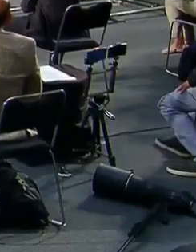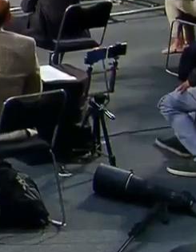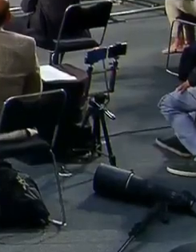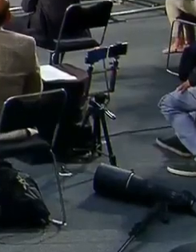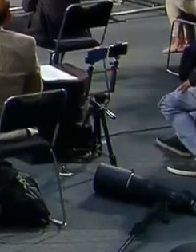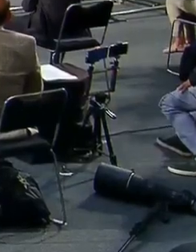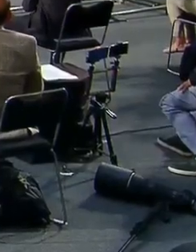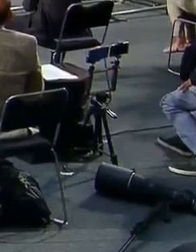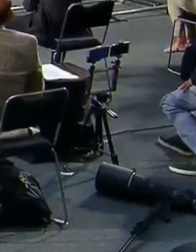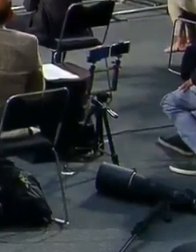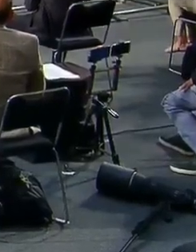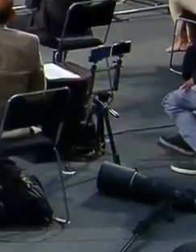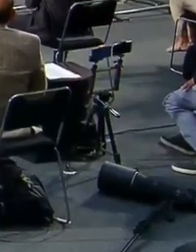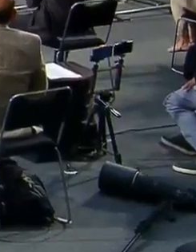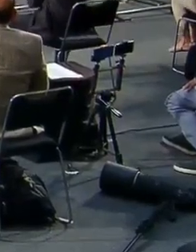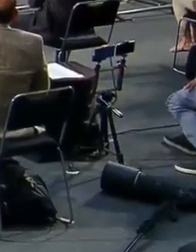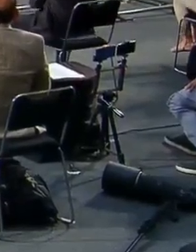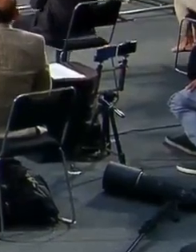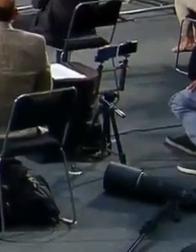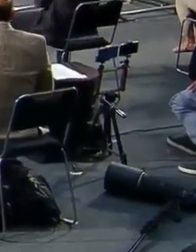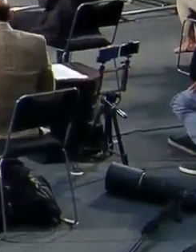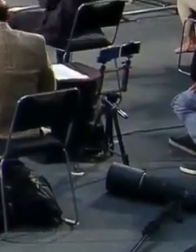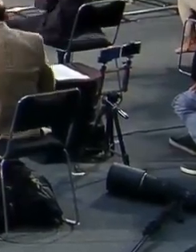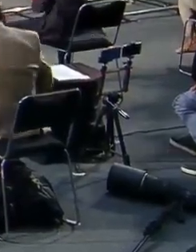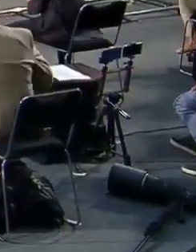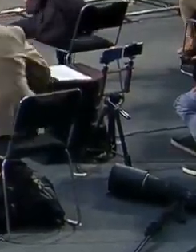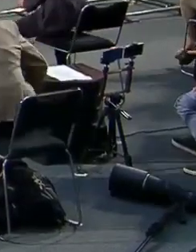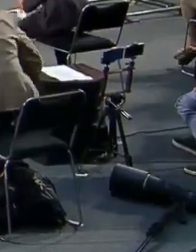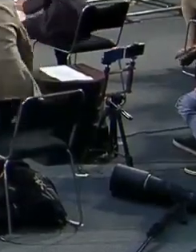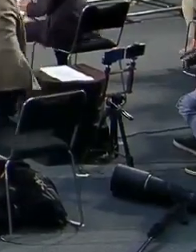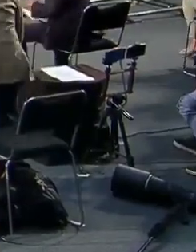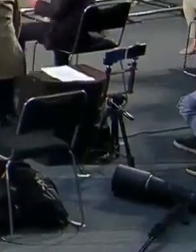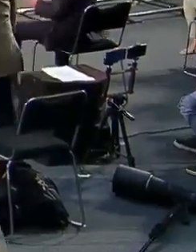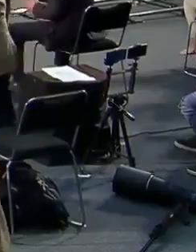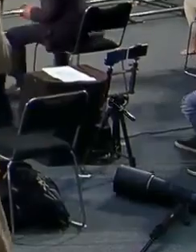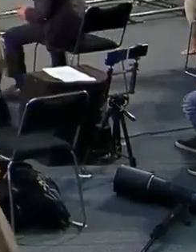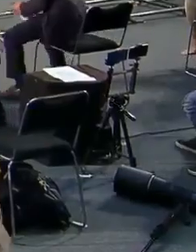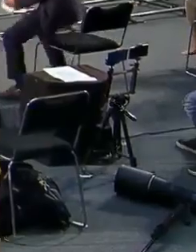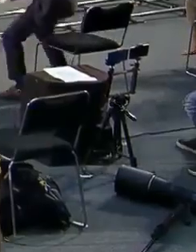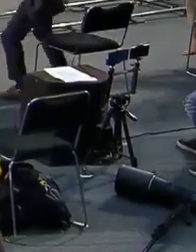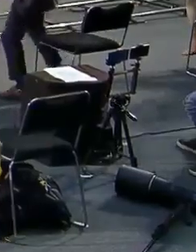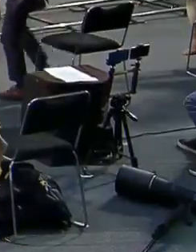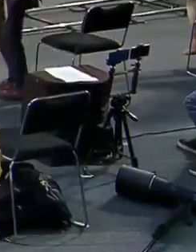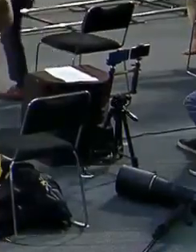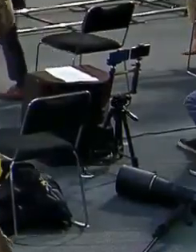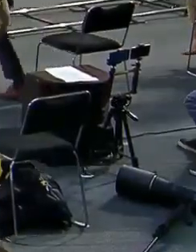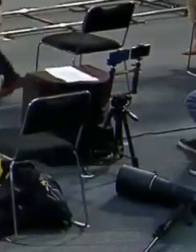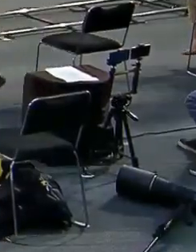Los que van a estar para...